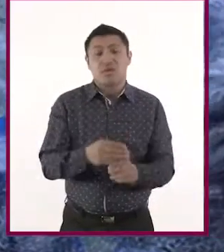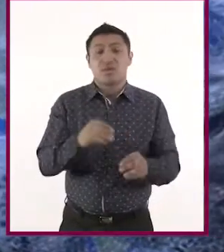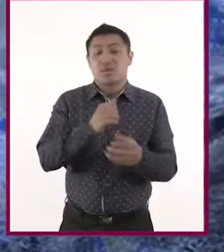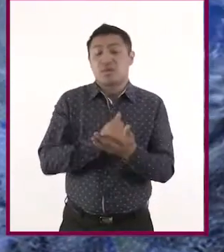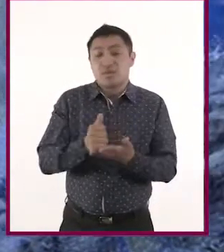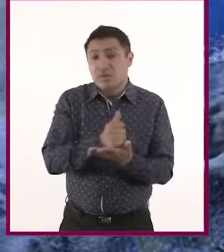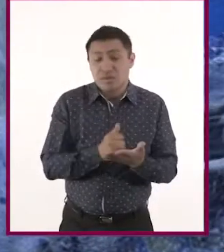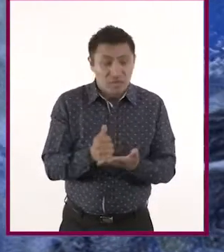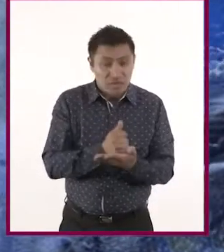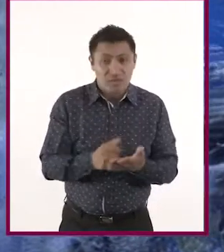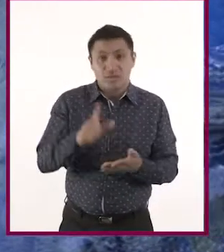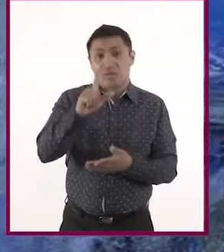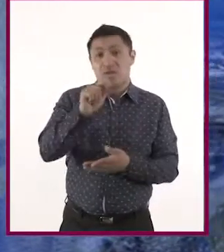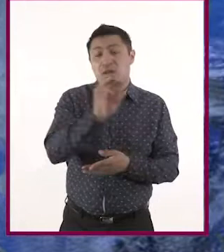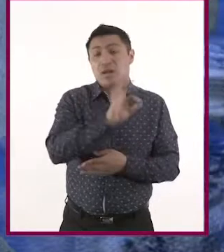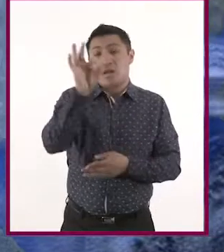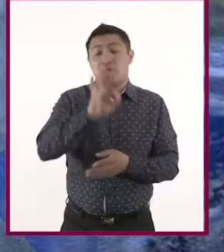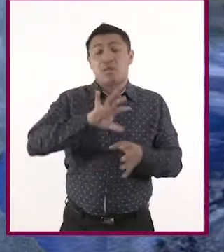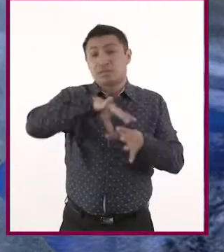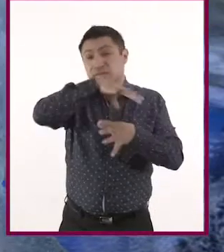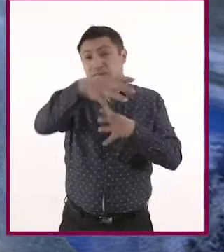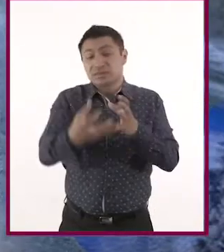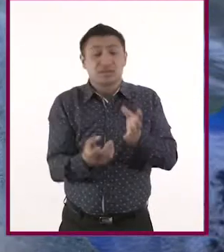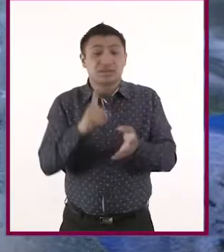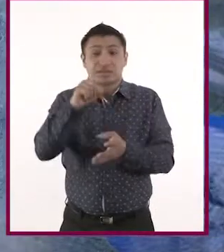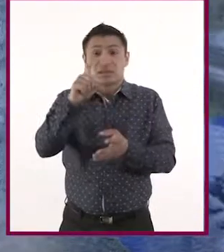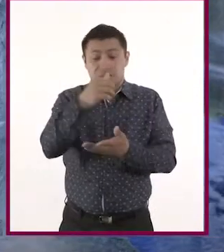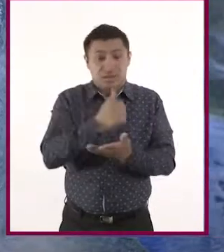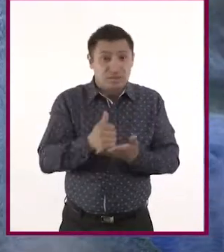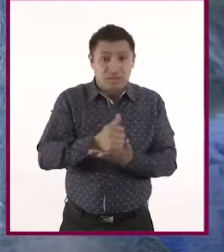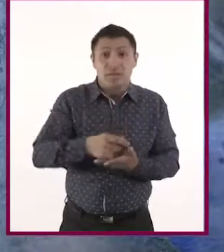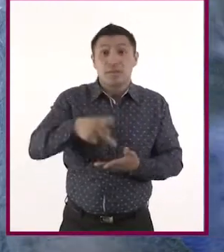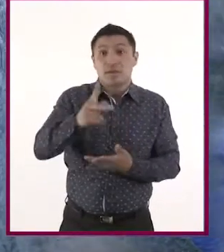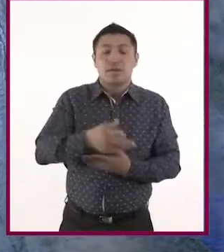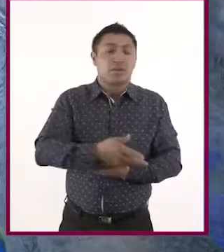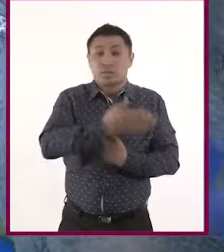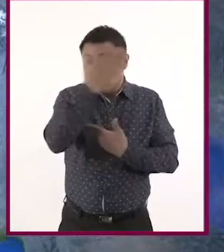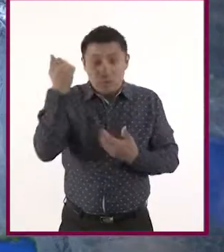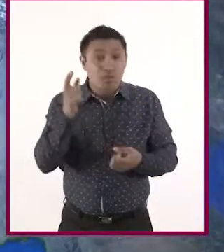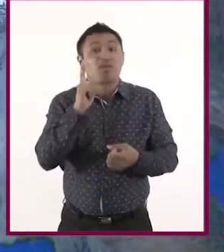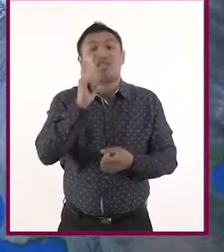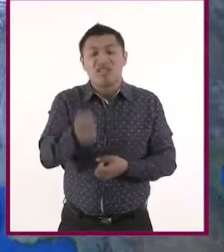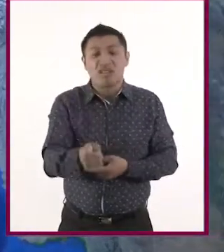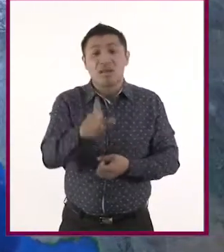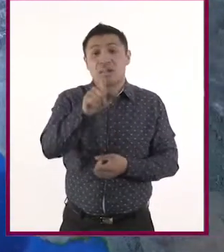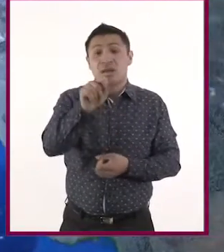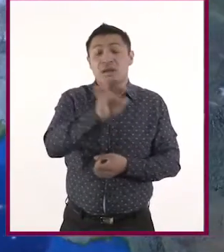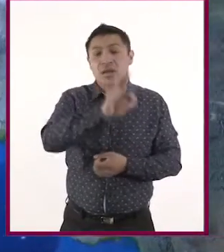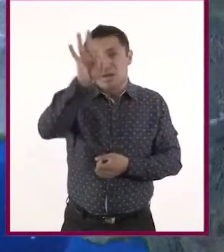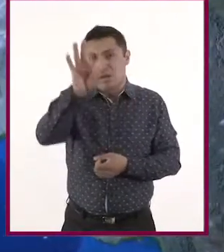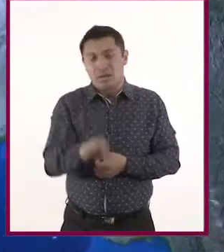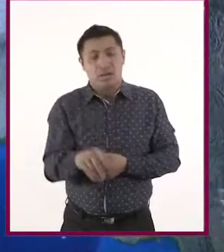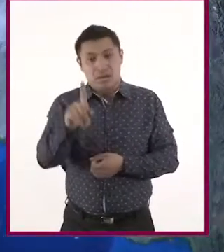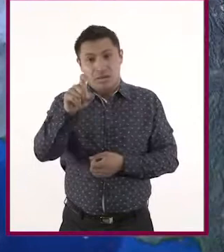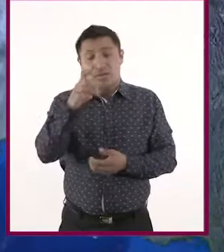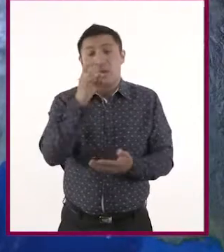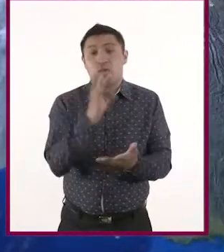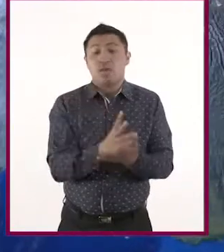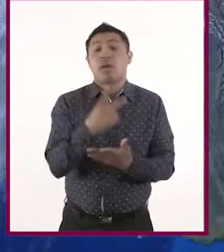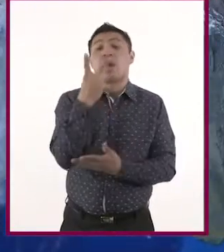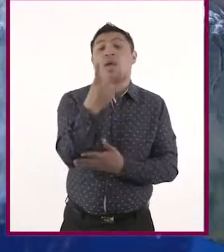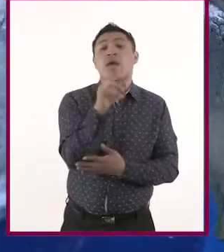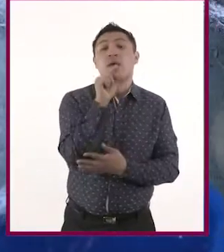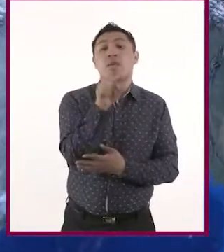de su superficie cubierta por agua. Lo que quizá no todos sabemos es que de este 70% de agua, solamente